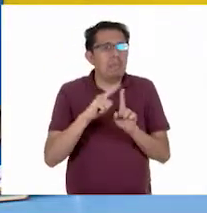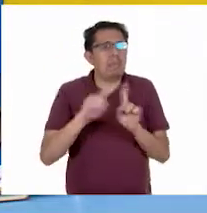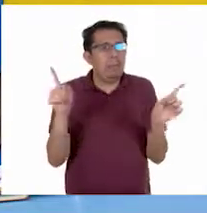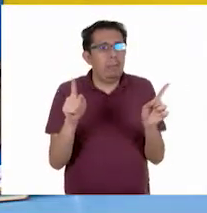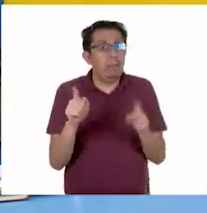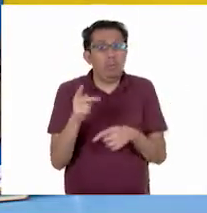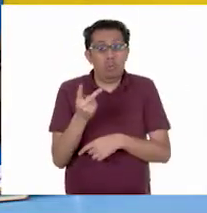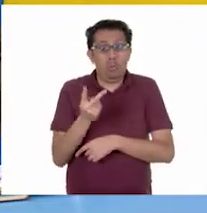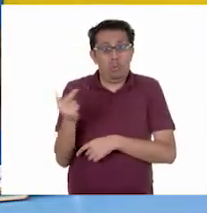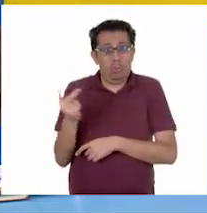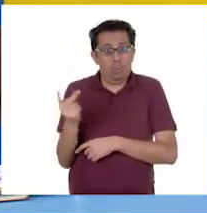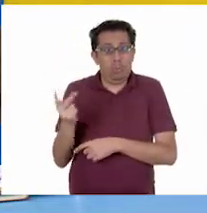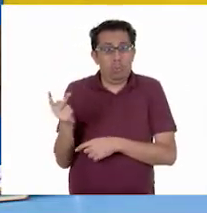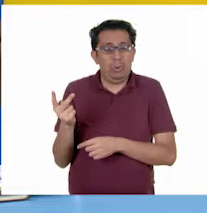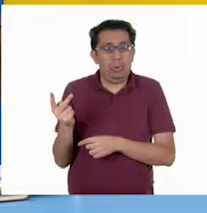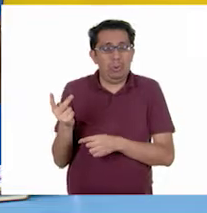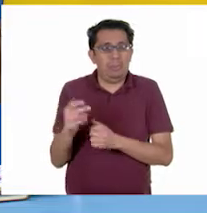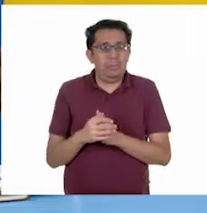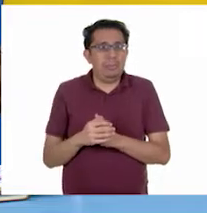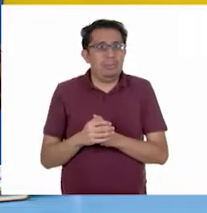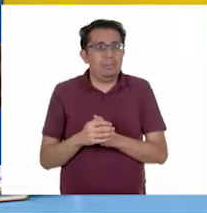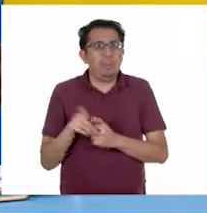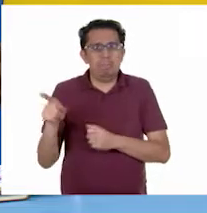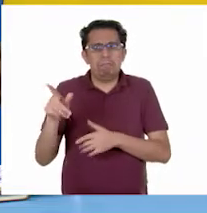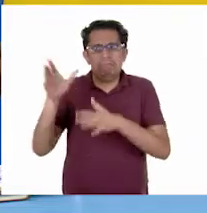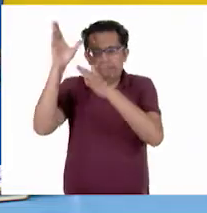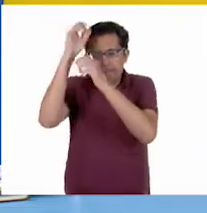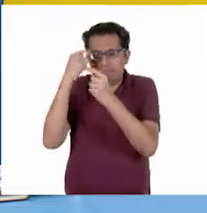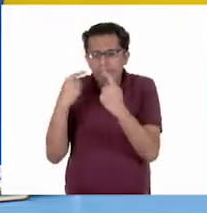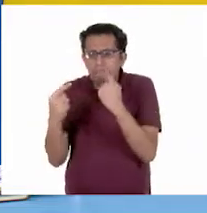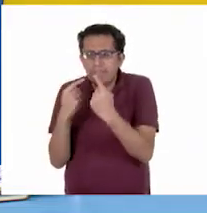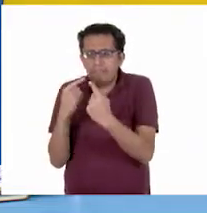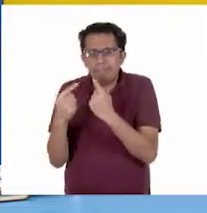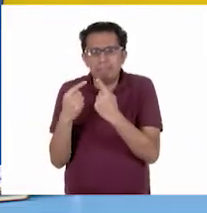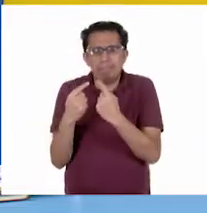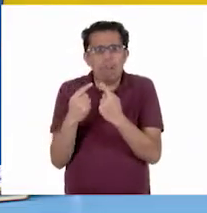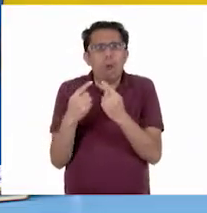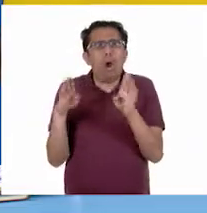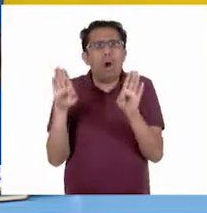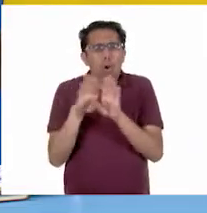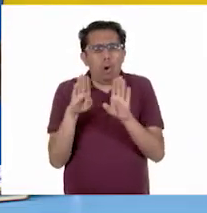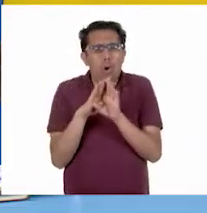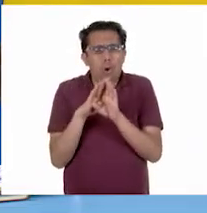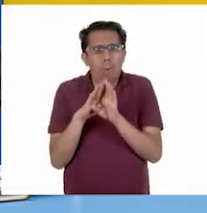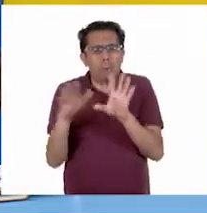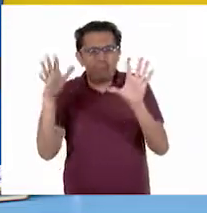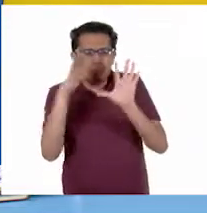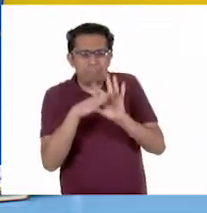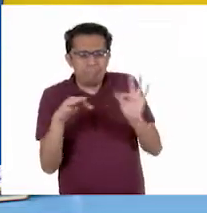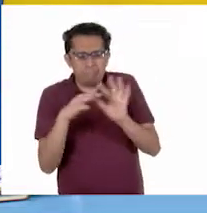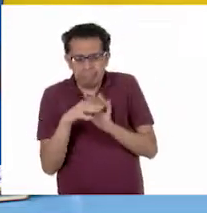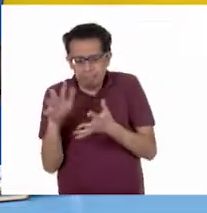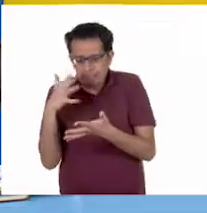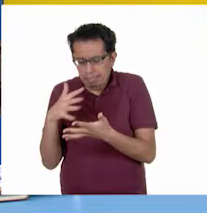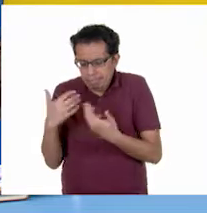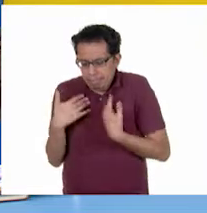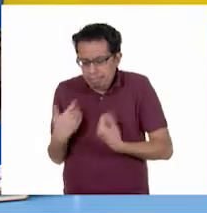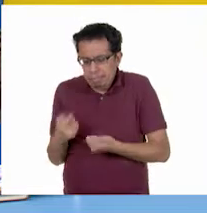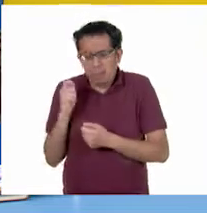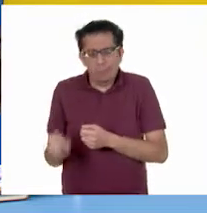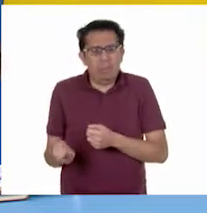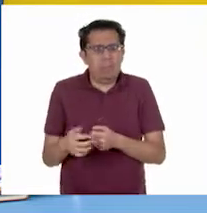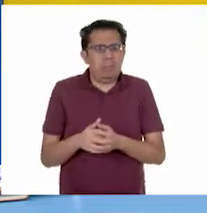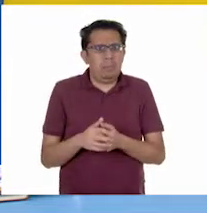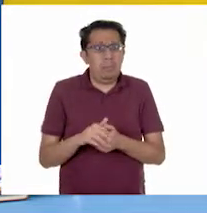y Larisa, ¿qué les parece si se ponen de acuerdo sobre cómo van a interpretar el lenguaje figurado